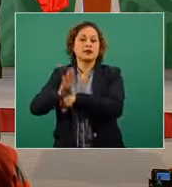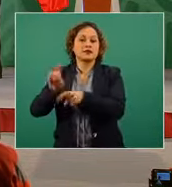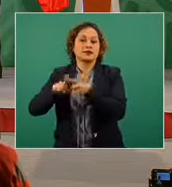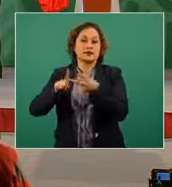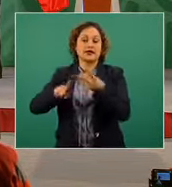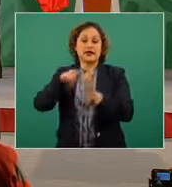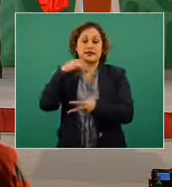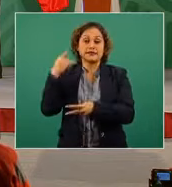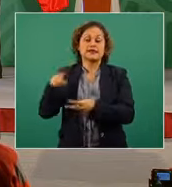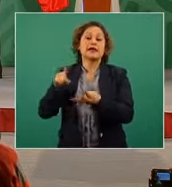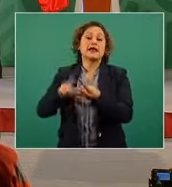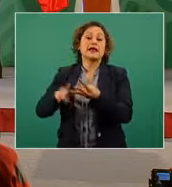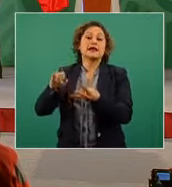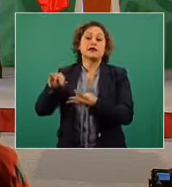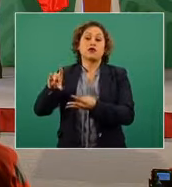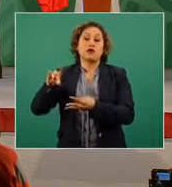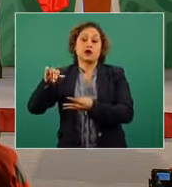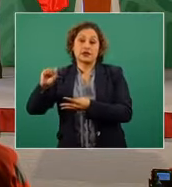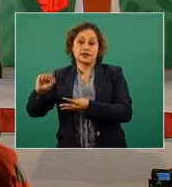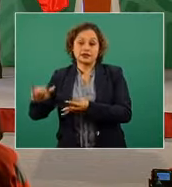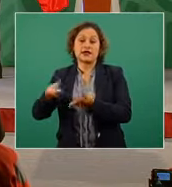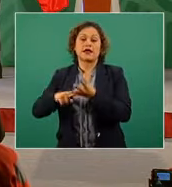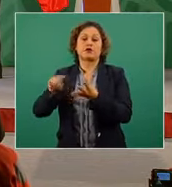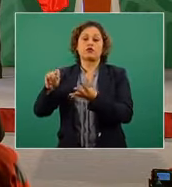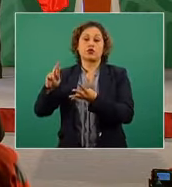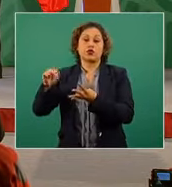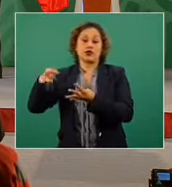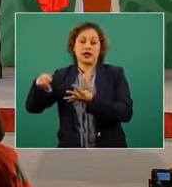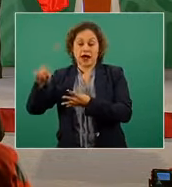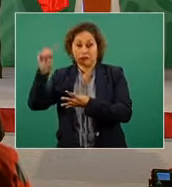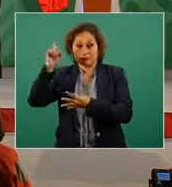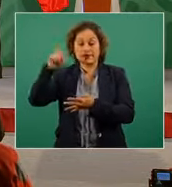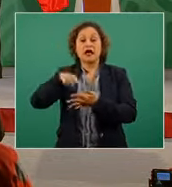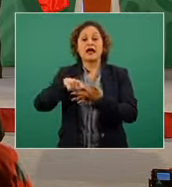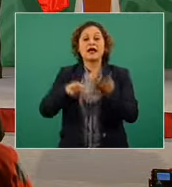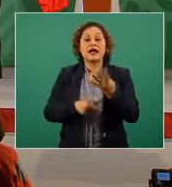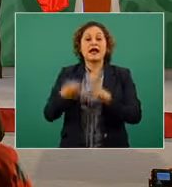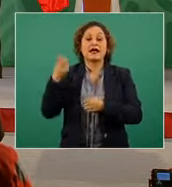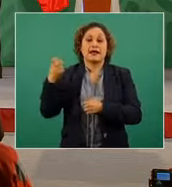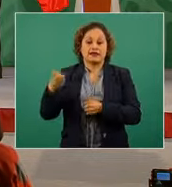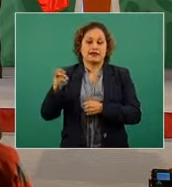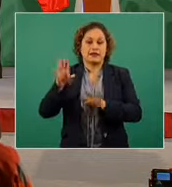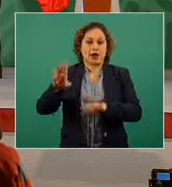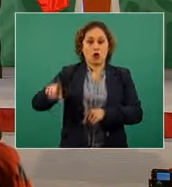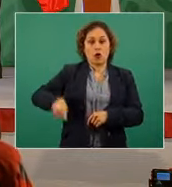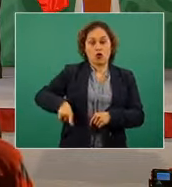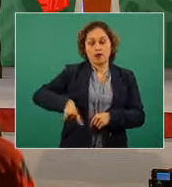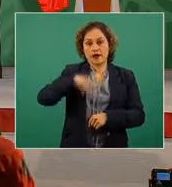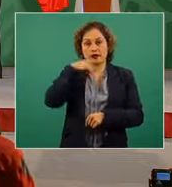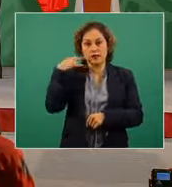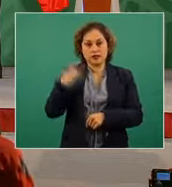Turquía. Bueno, el gobierno de Chile, hicimos un enlace la